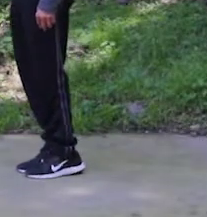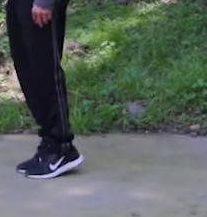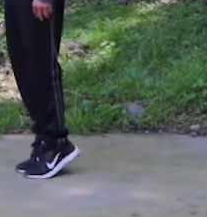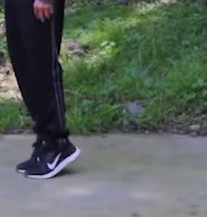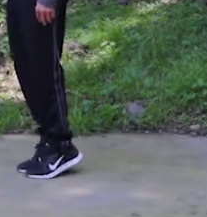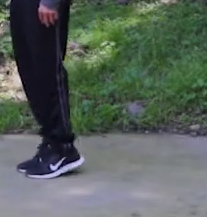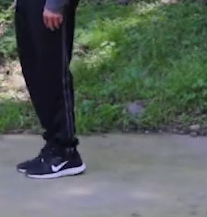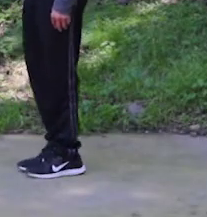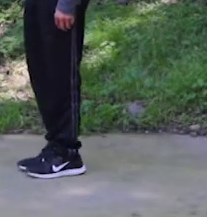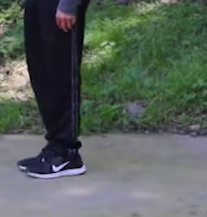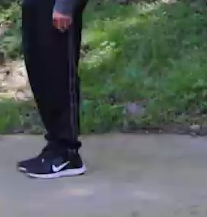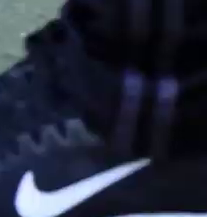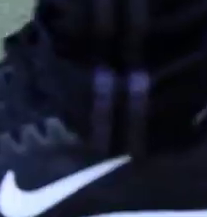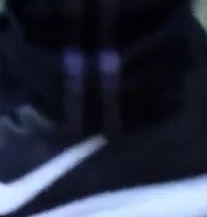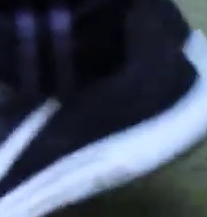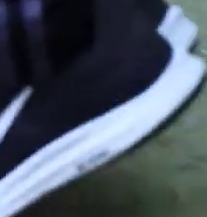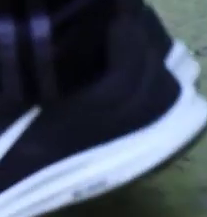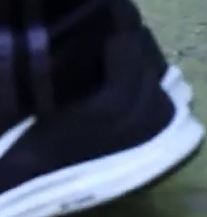Muy bien.